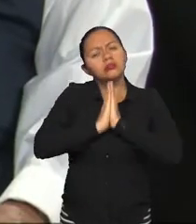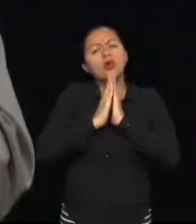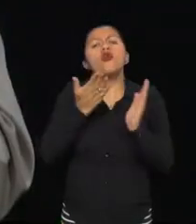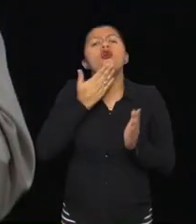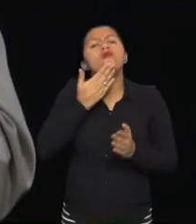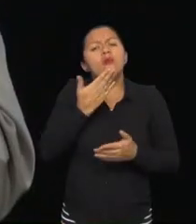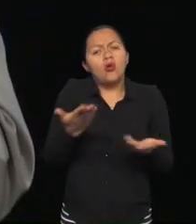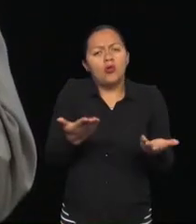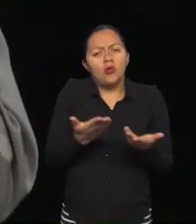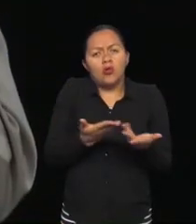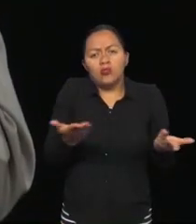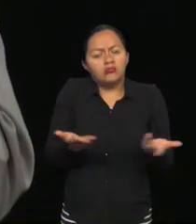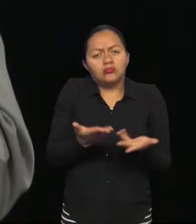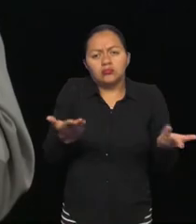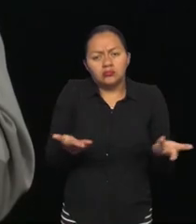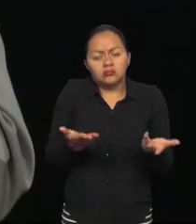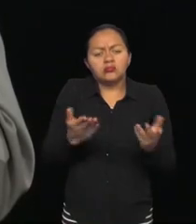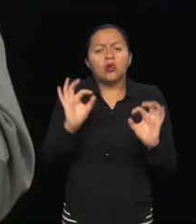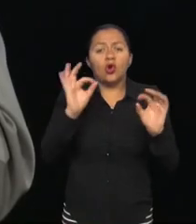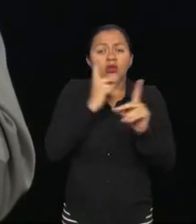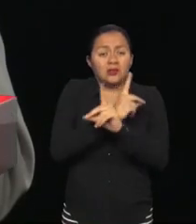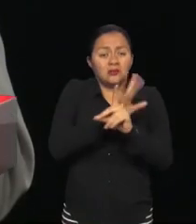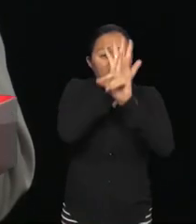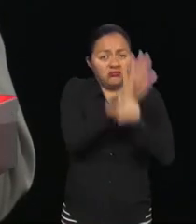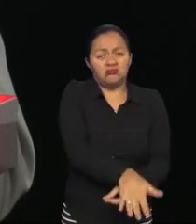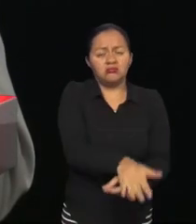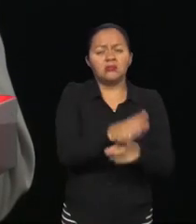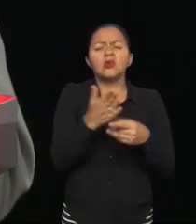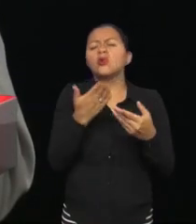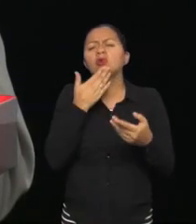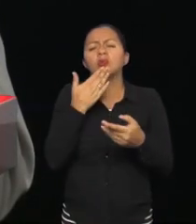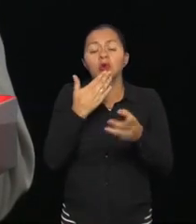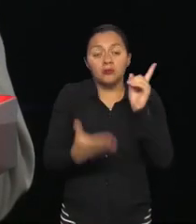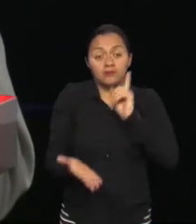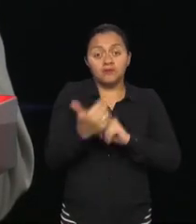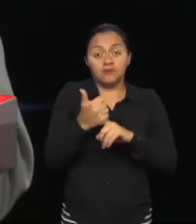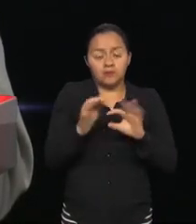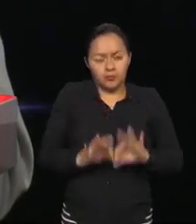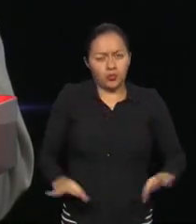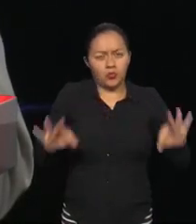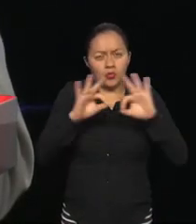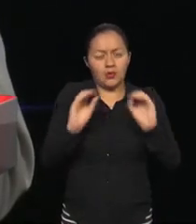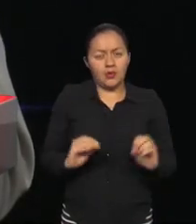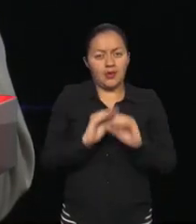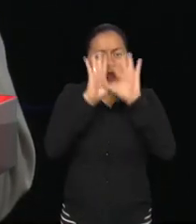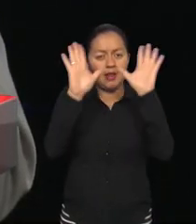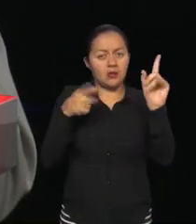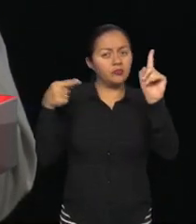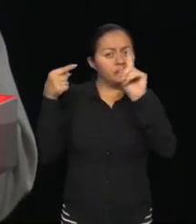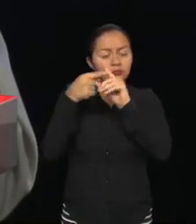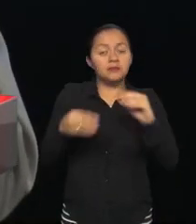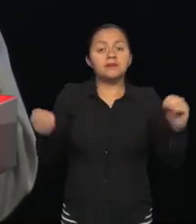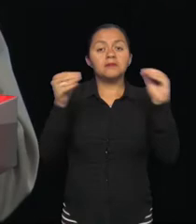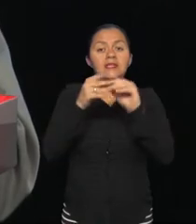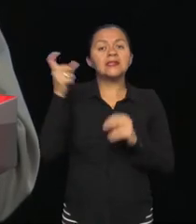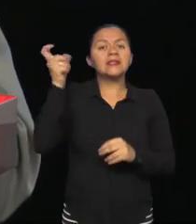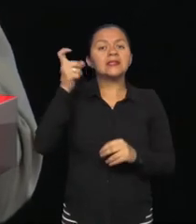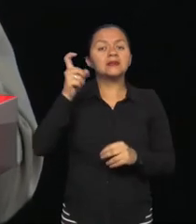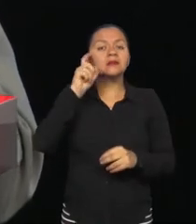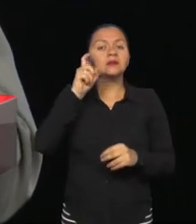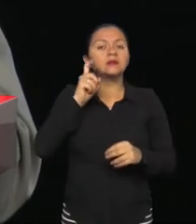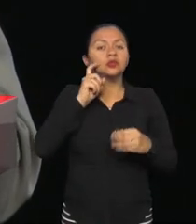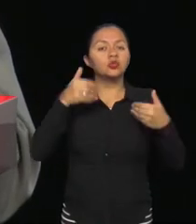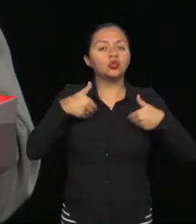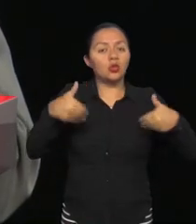género, violencia hacia la discapacidad, y lograr el tener claro lo que es una necesidad sexual